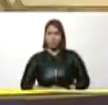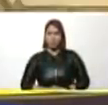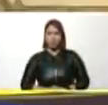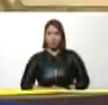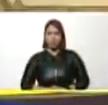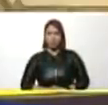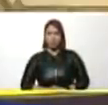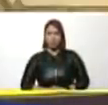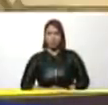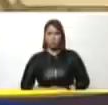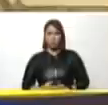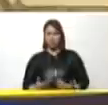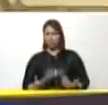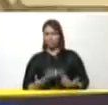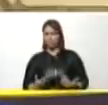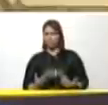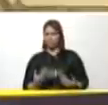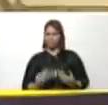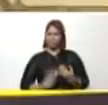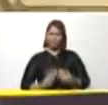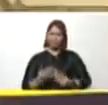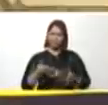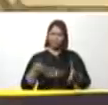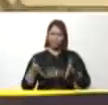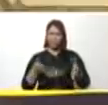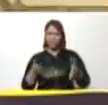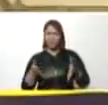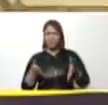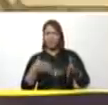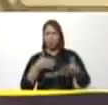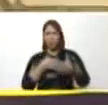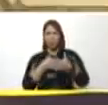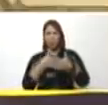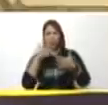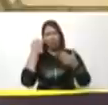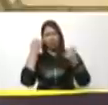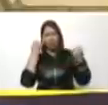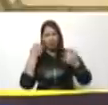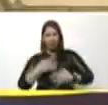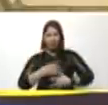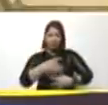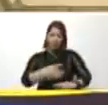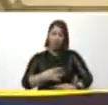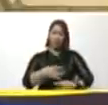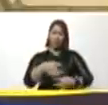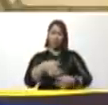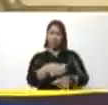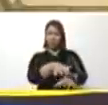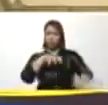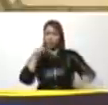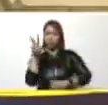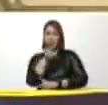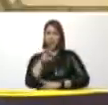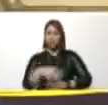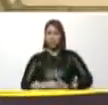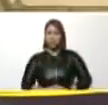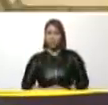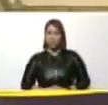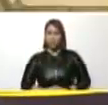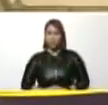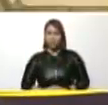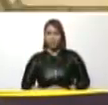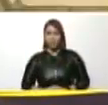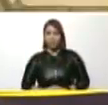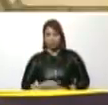Estaban a contrapelo de los intereses de las gran amplias mayorías de Venezuela. Por eso ver este